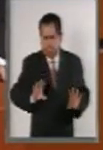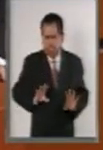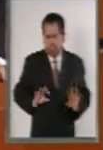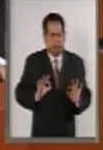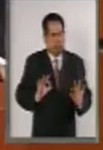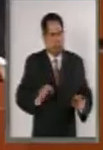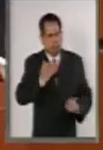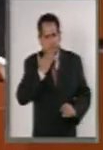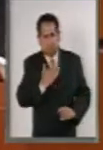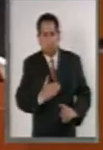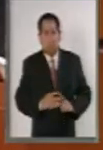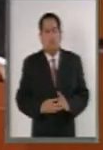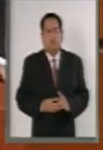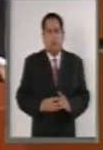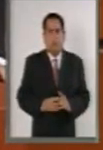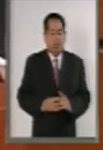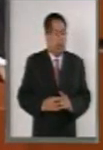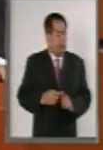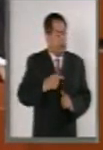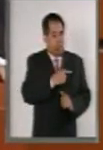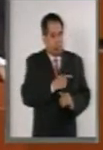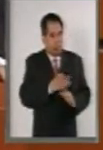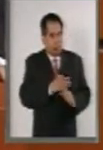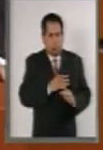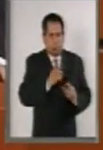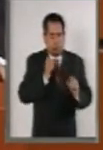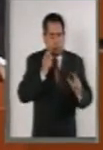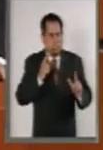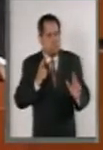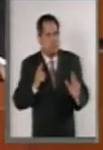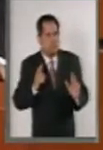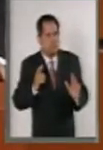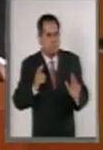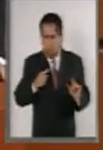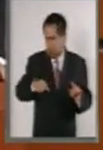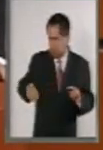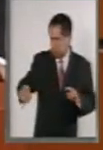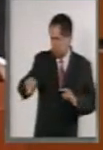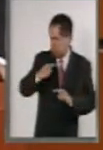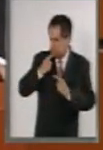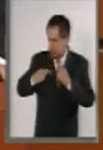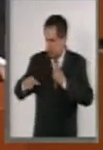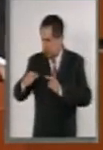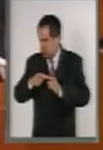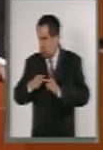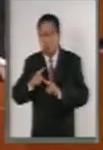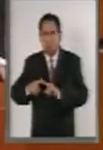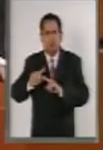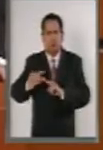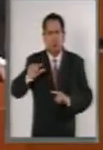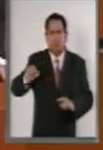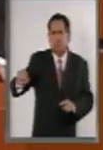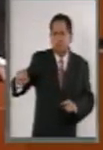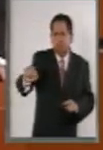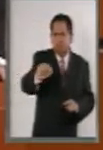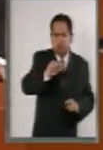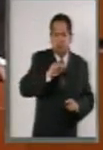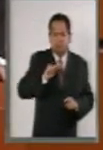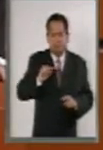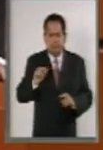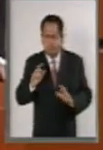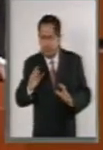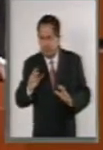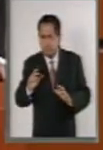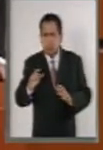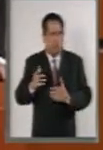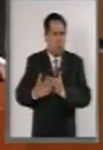transitando. Ha despertado un amplio consenso de los sectores diplomáticos, de los